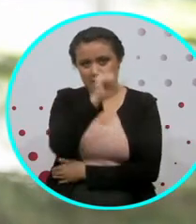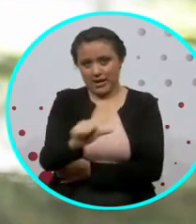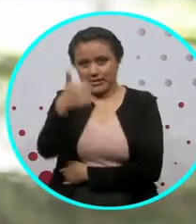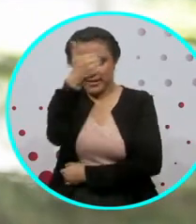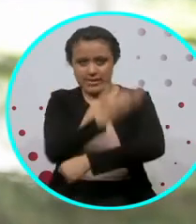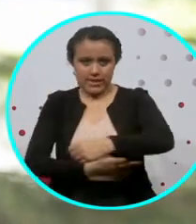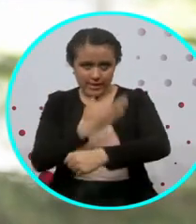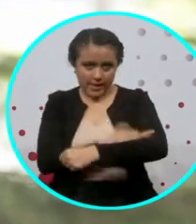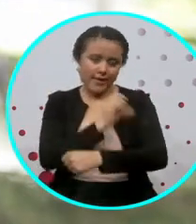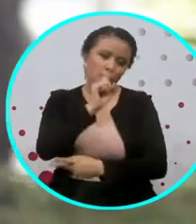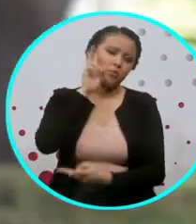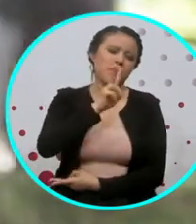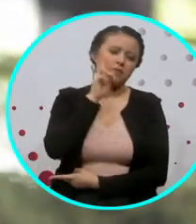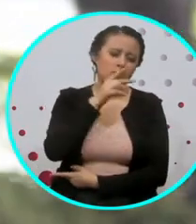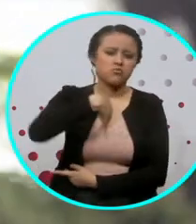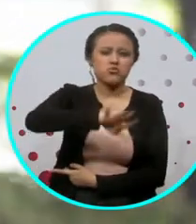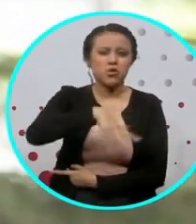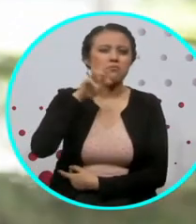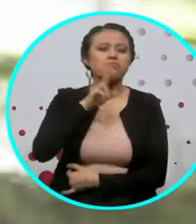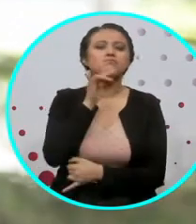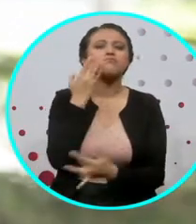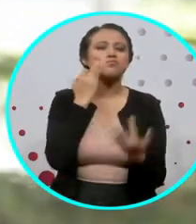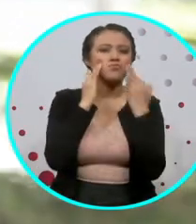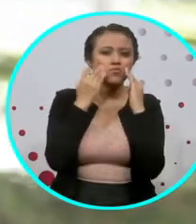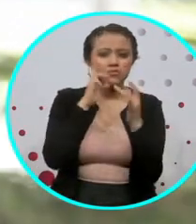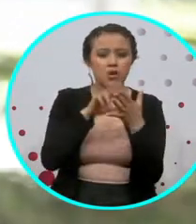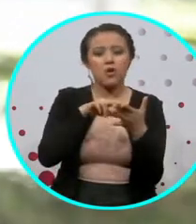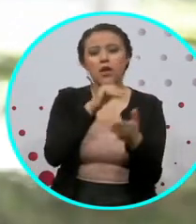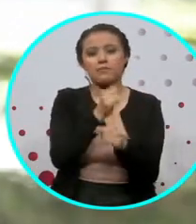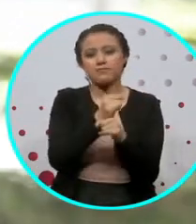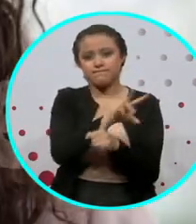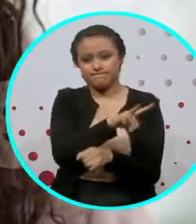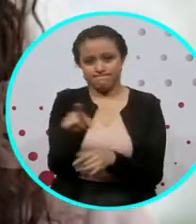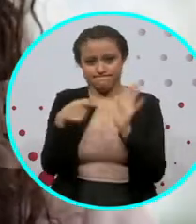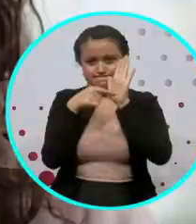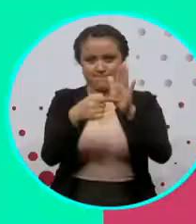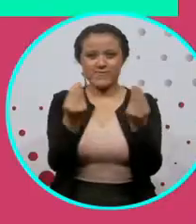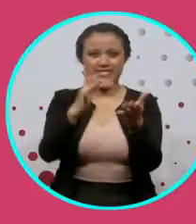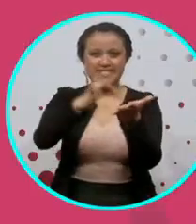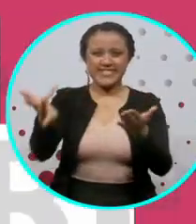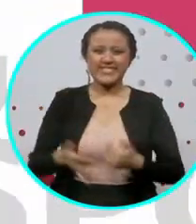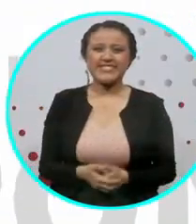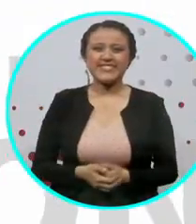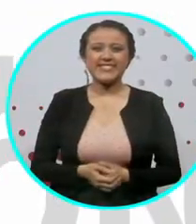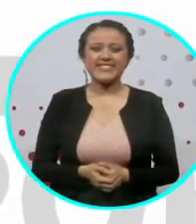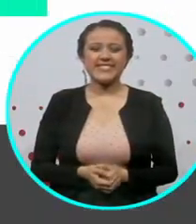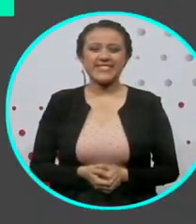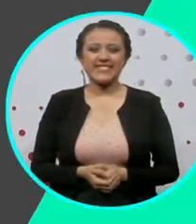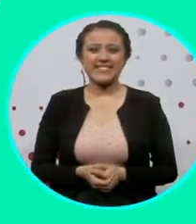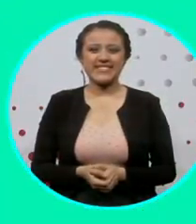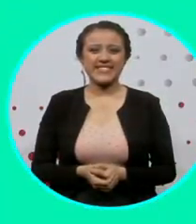la tarde, o nos pueden buscar en nuestras redes sociales o en la página de internet. Gracias.